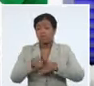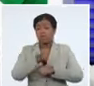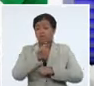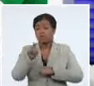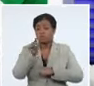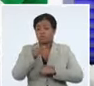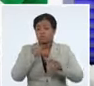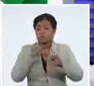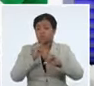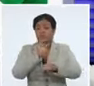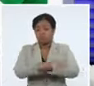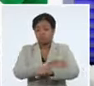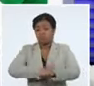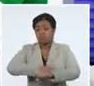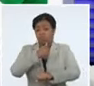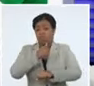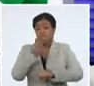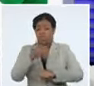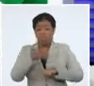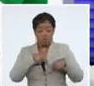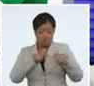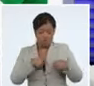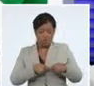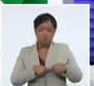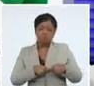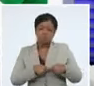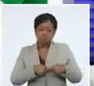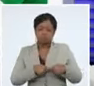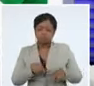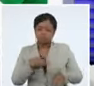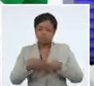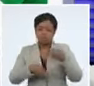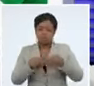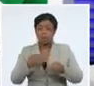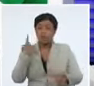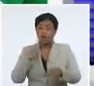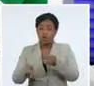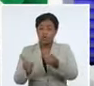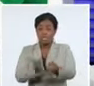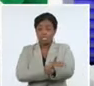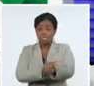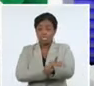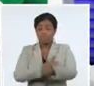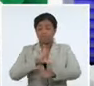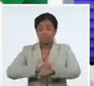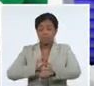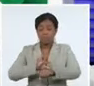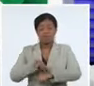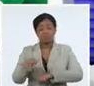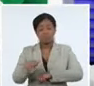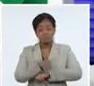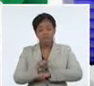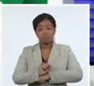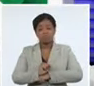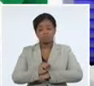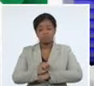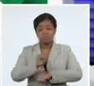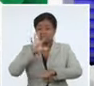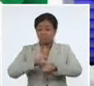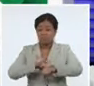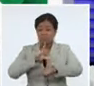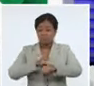fallecidos, 2 con cardiopatía isquémica, diabetes mellitus también, enfermedad que